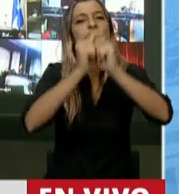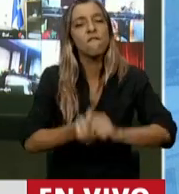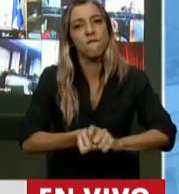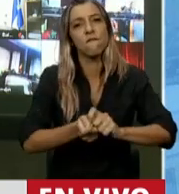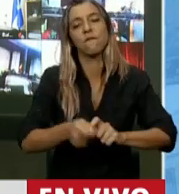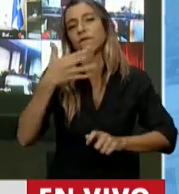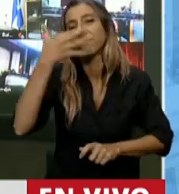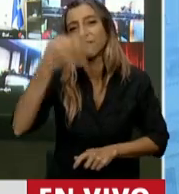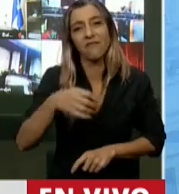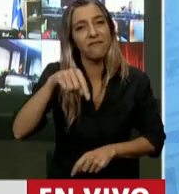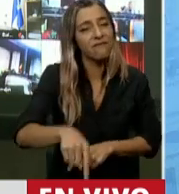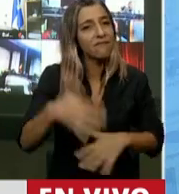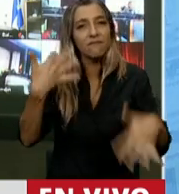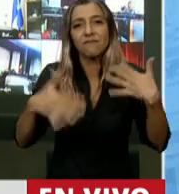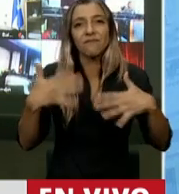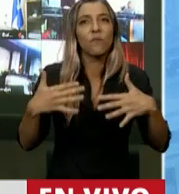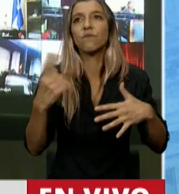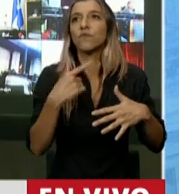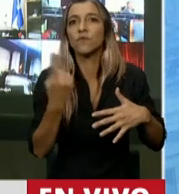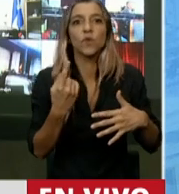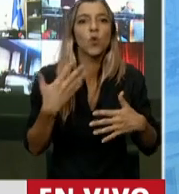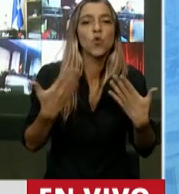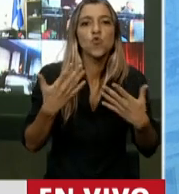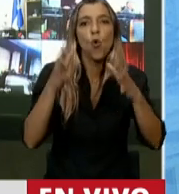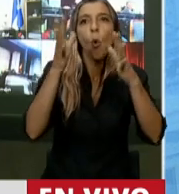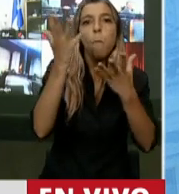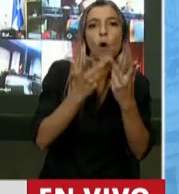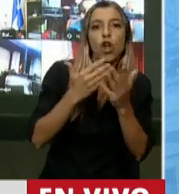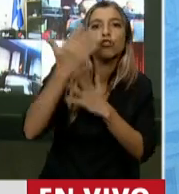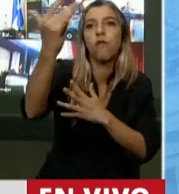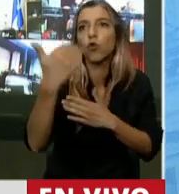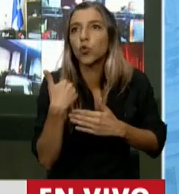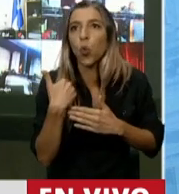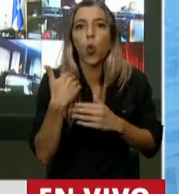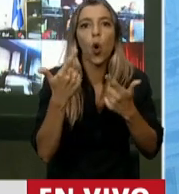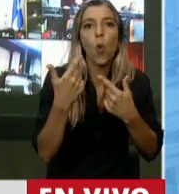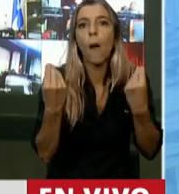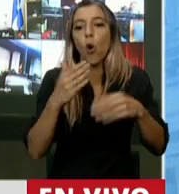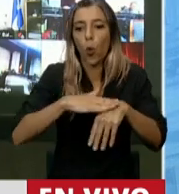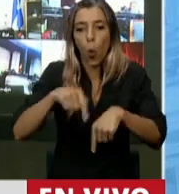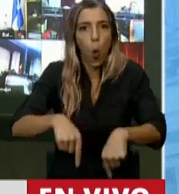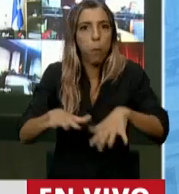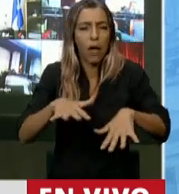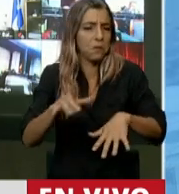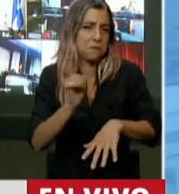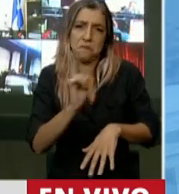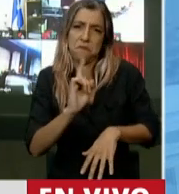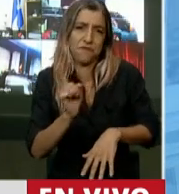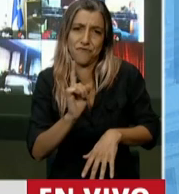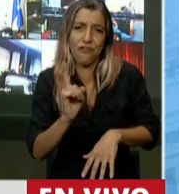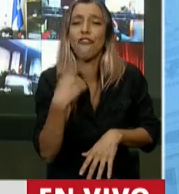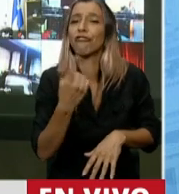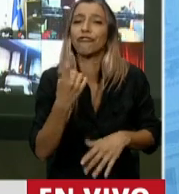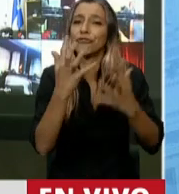urgencia la que nos impide los proyectos de largo plazo. Es la ausencia de proyectos la que nos